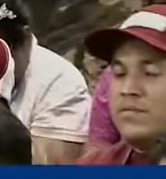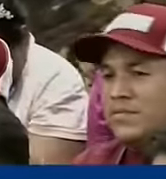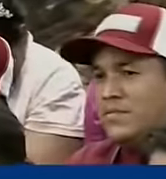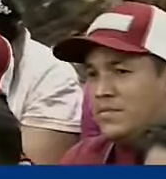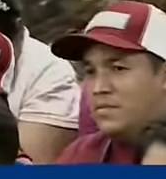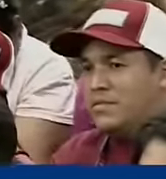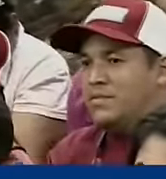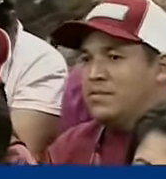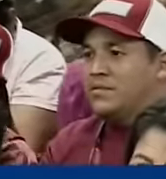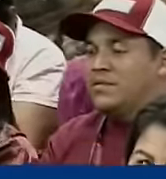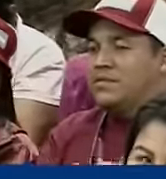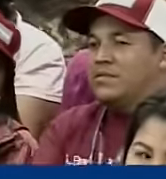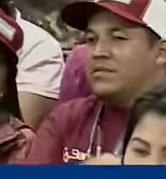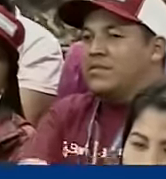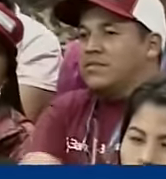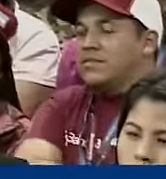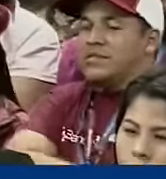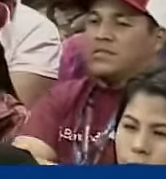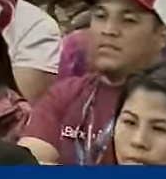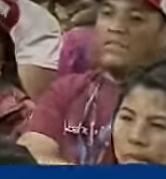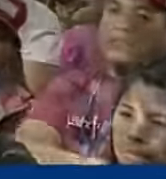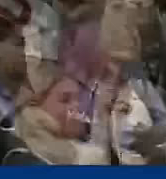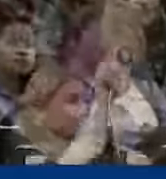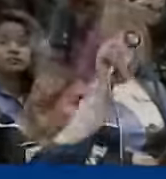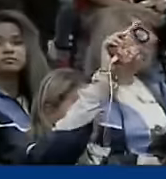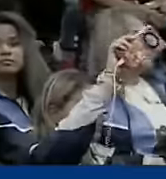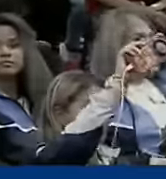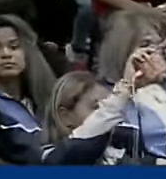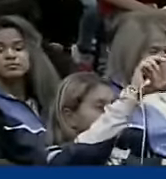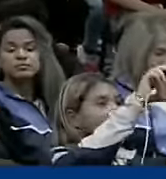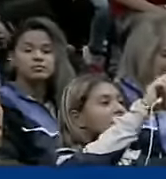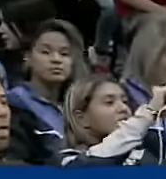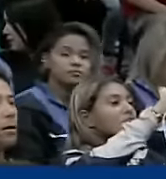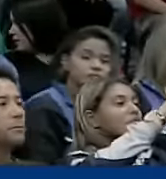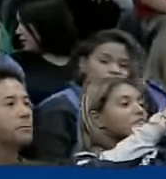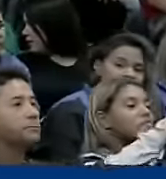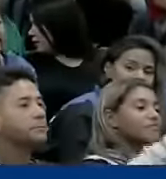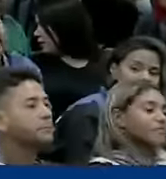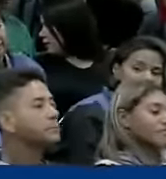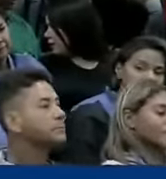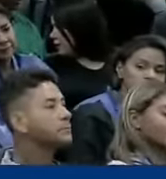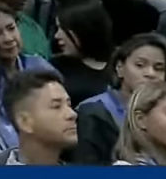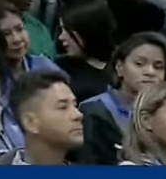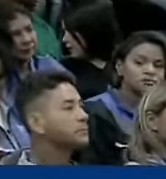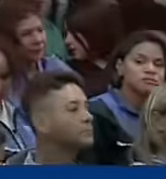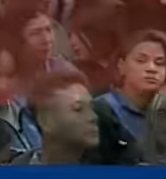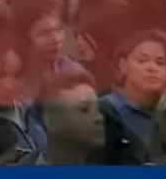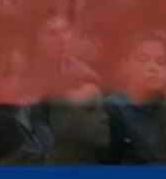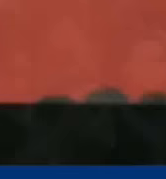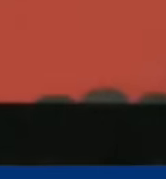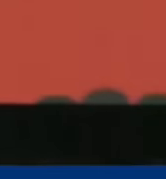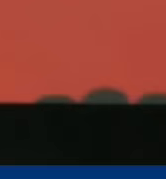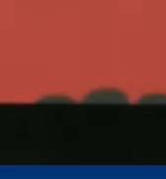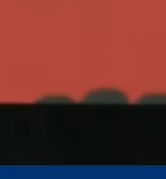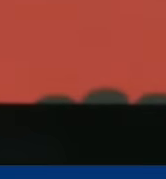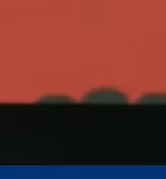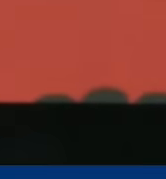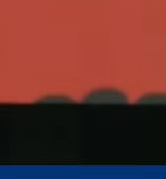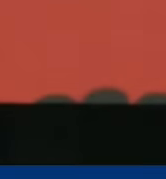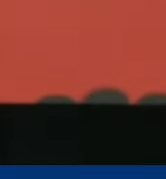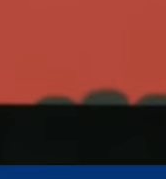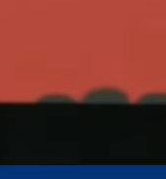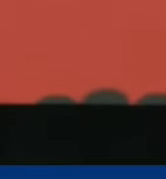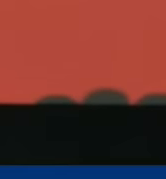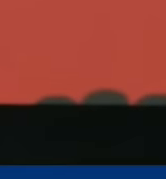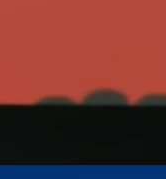Esto es una belleza. Estaba viendo parte del programa Exporta